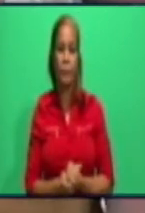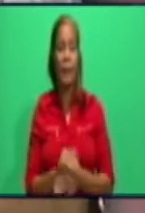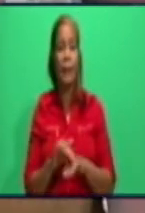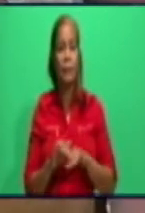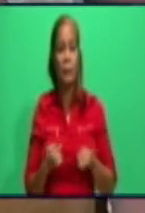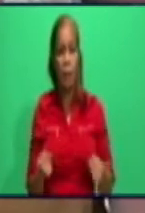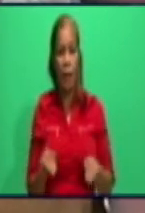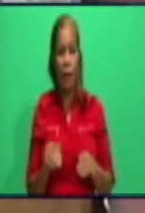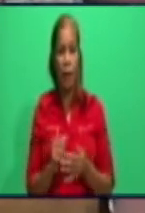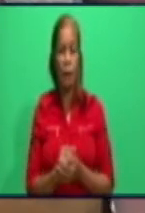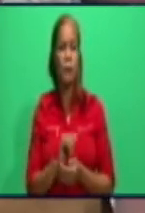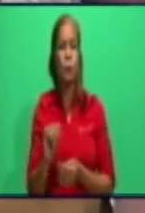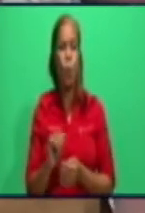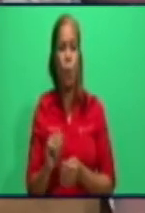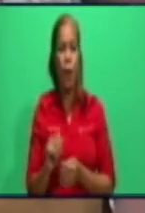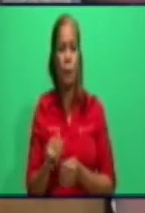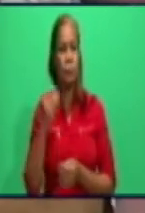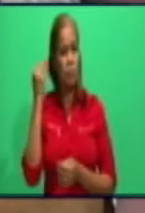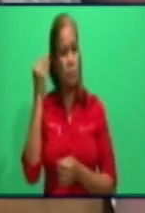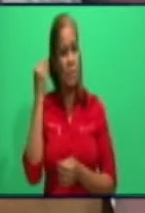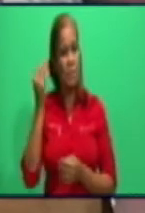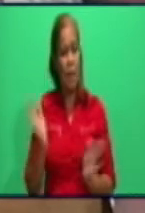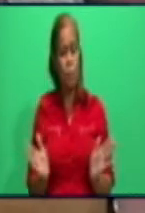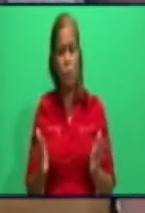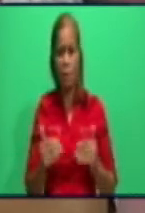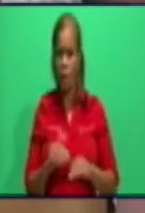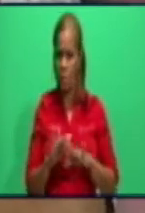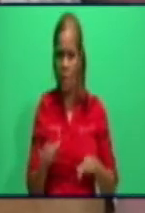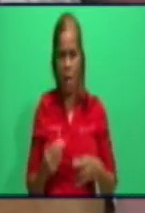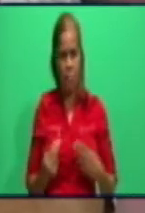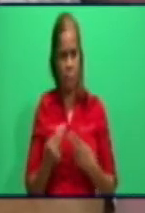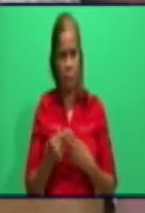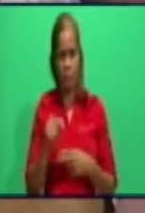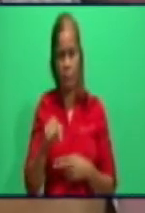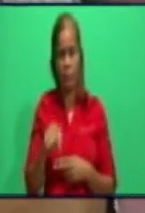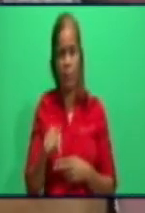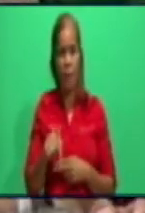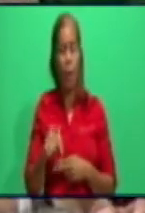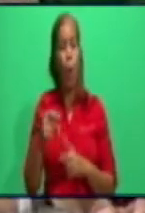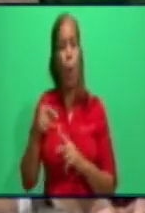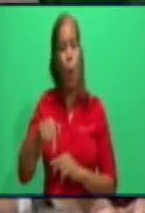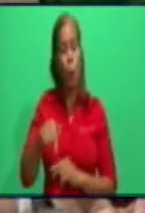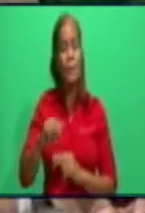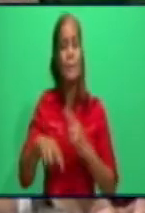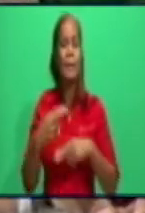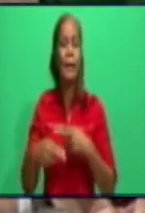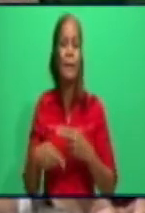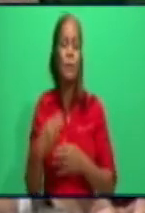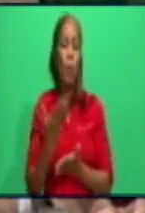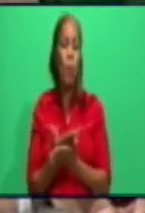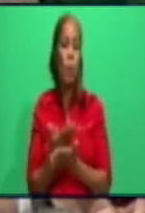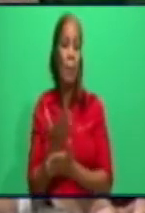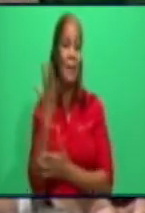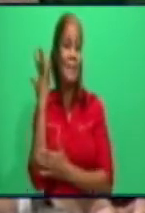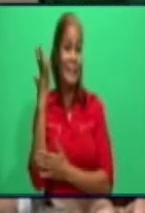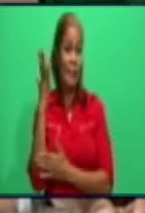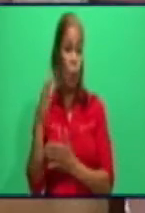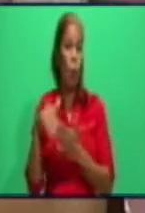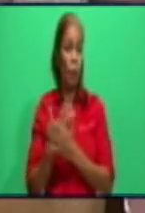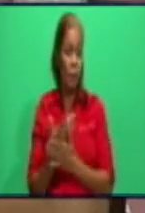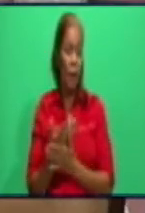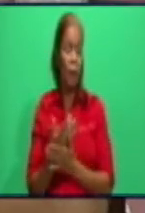encontramos próximos a cerrar uno de estos focos. Hoy se tomó la segunda muestra, la muestra del quinto día, estamos a la espera de los PCR,